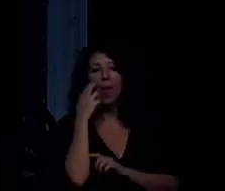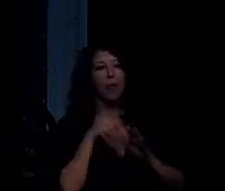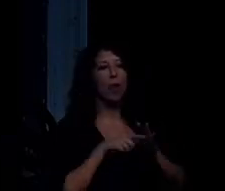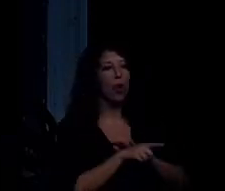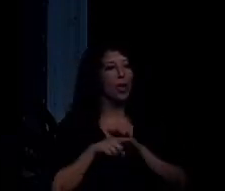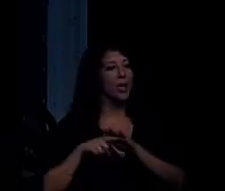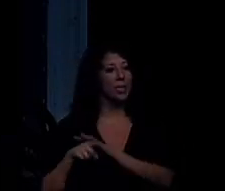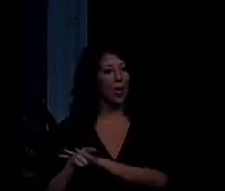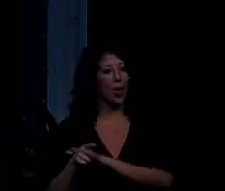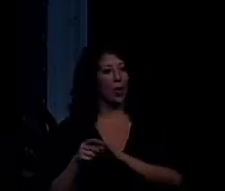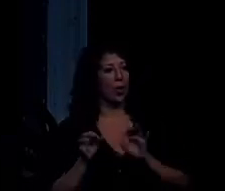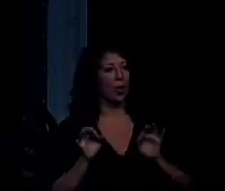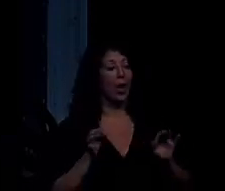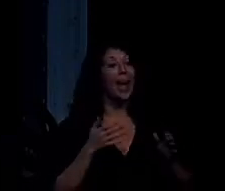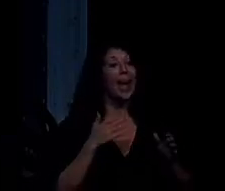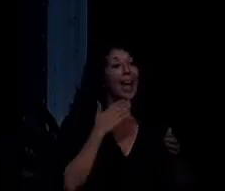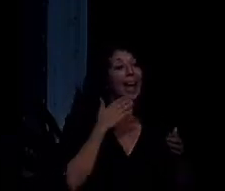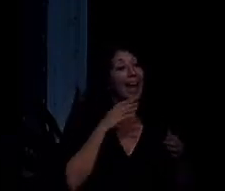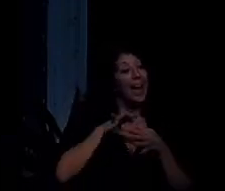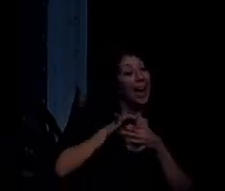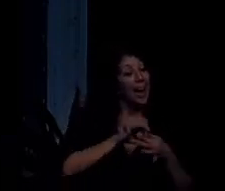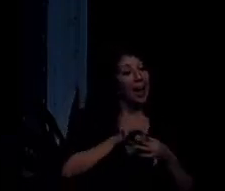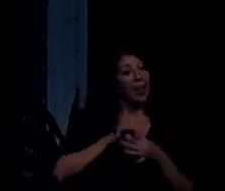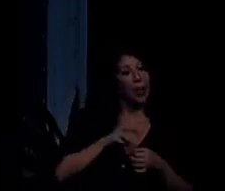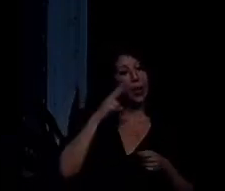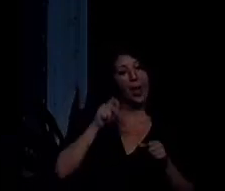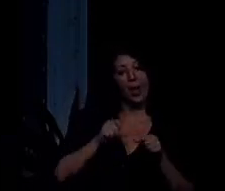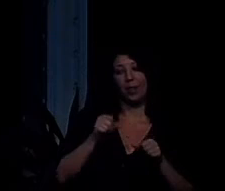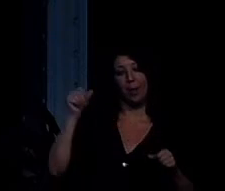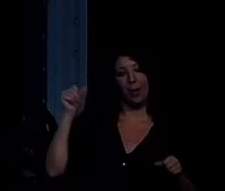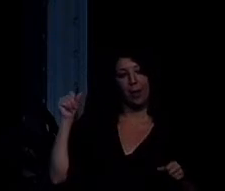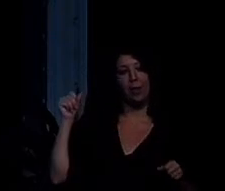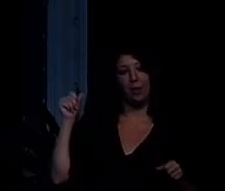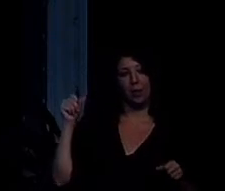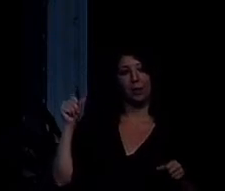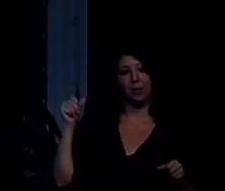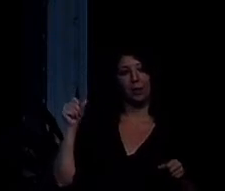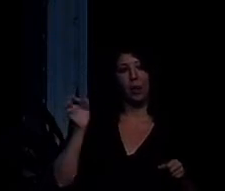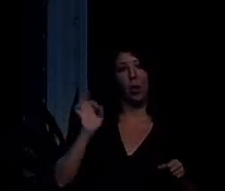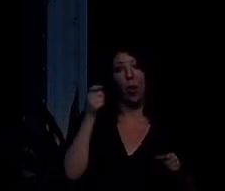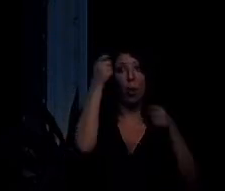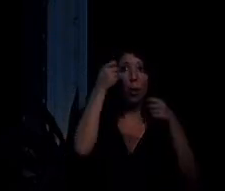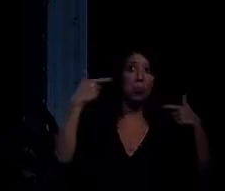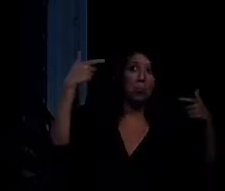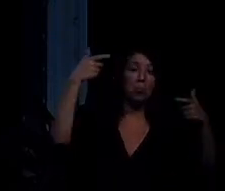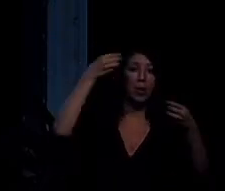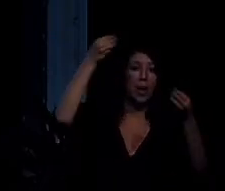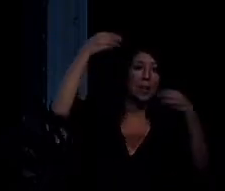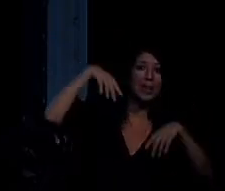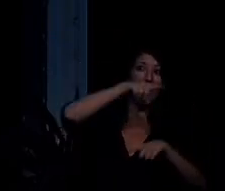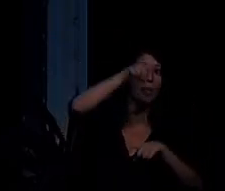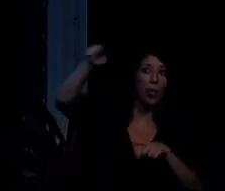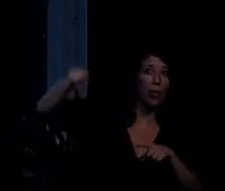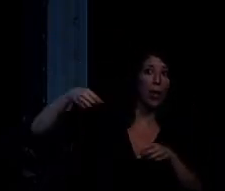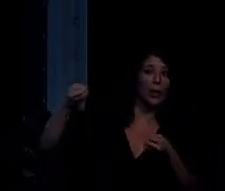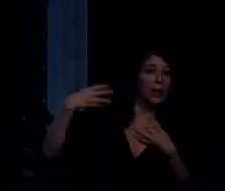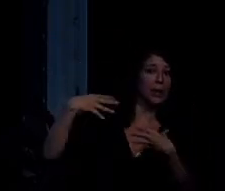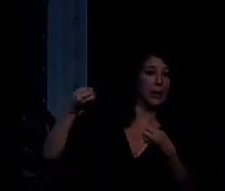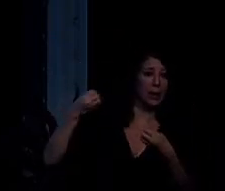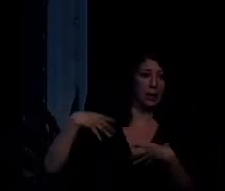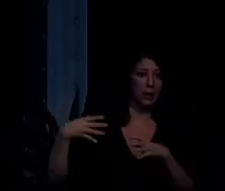y los relatos tienen que ver con las experiencias que hemos venido sufriendo y con las experiencias o las representaciones que nos han ido conformando,